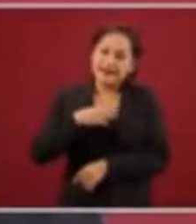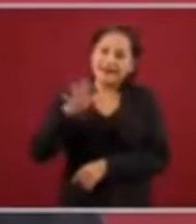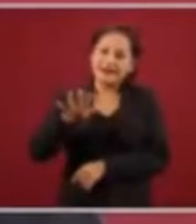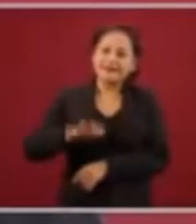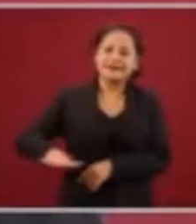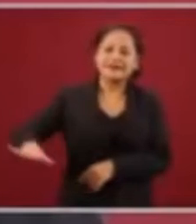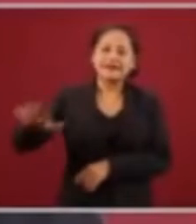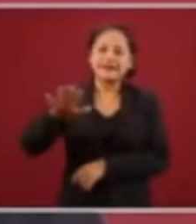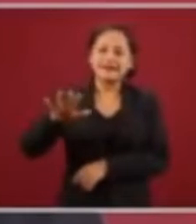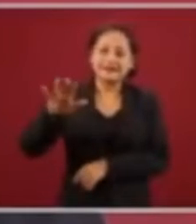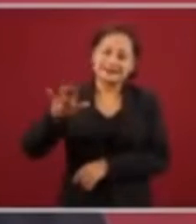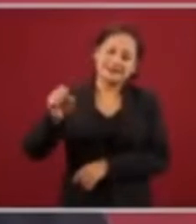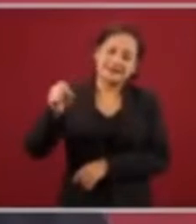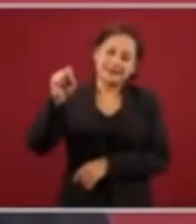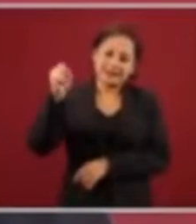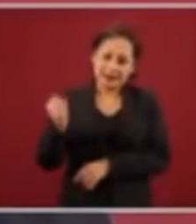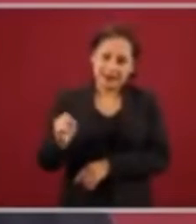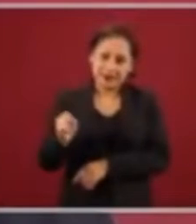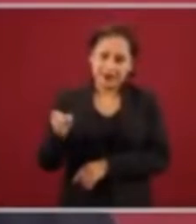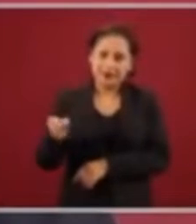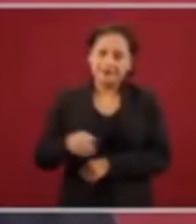de Sinaloa, a